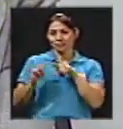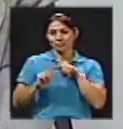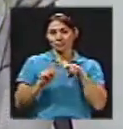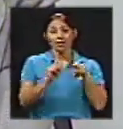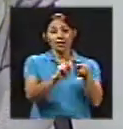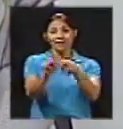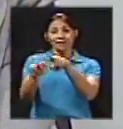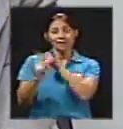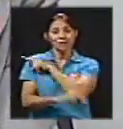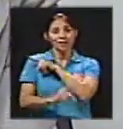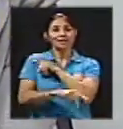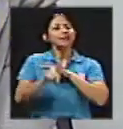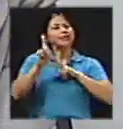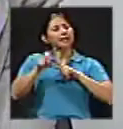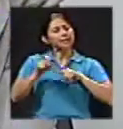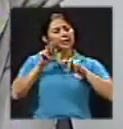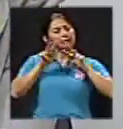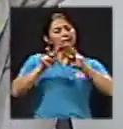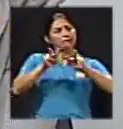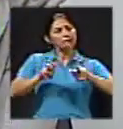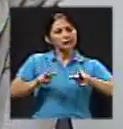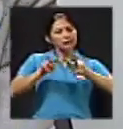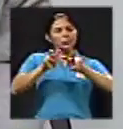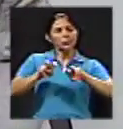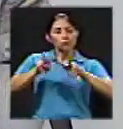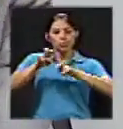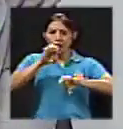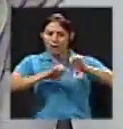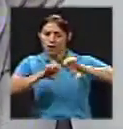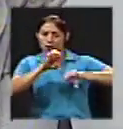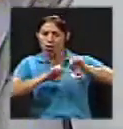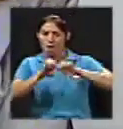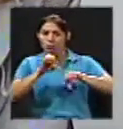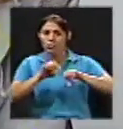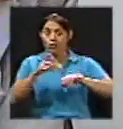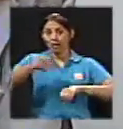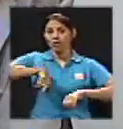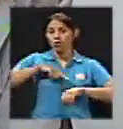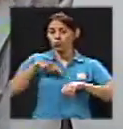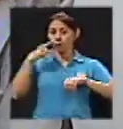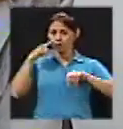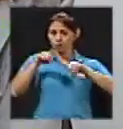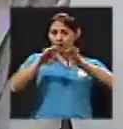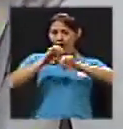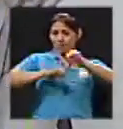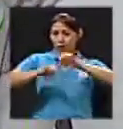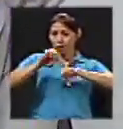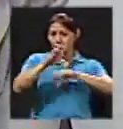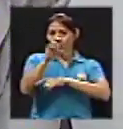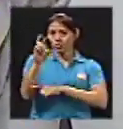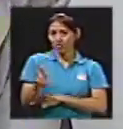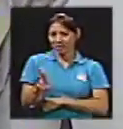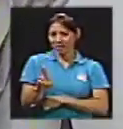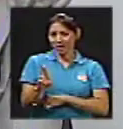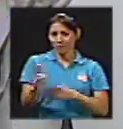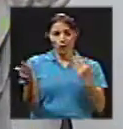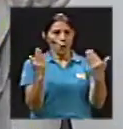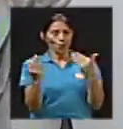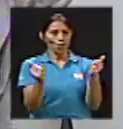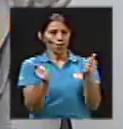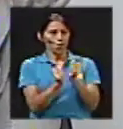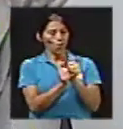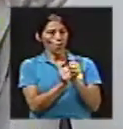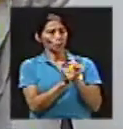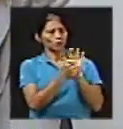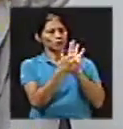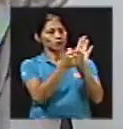reevaluando constantemente, y donde nosotros hacemos esa reevaluación de Costa Rica sobre la base, digamos, de indicadores internacionales, vemos que el